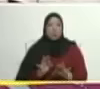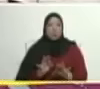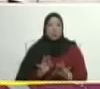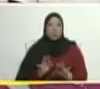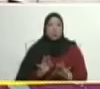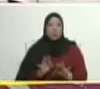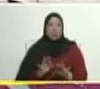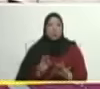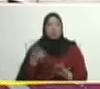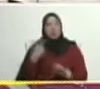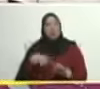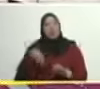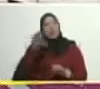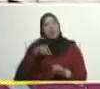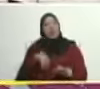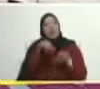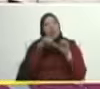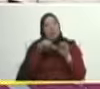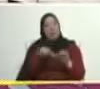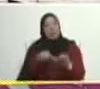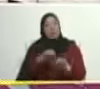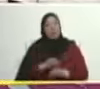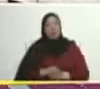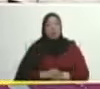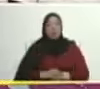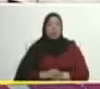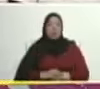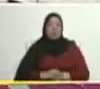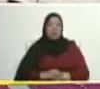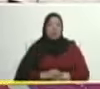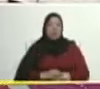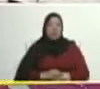Estoy aquí conectado permanentemente, Pierre.